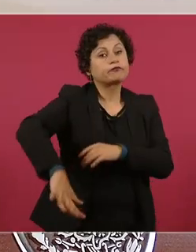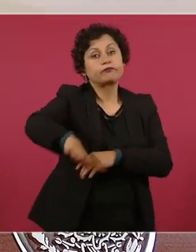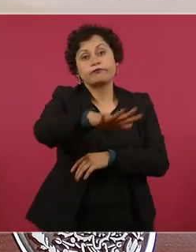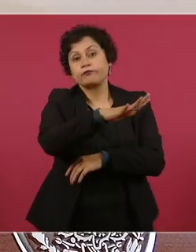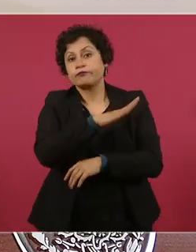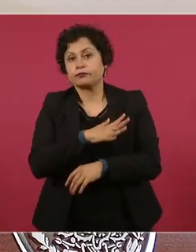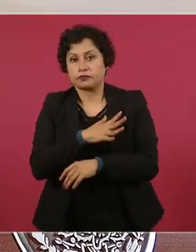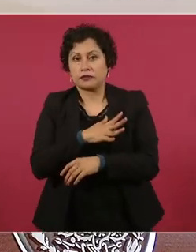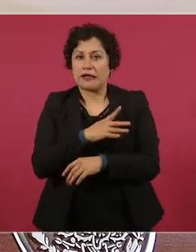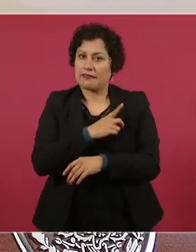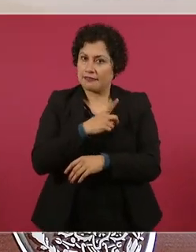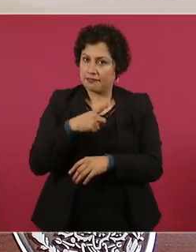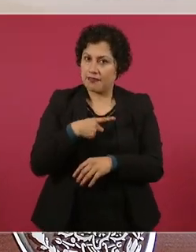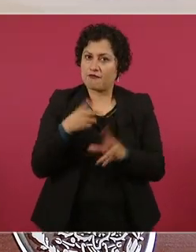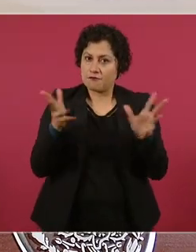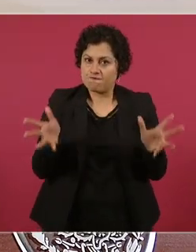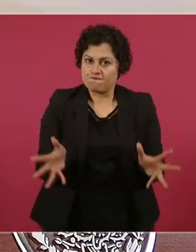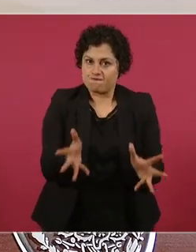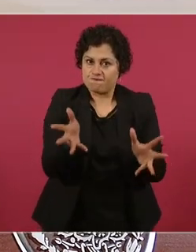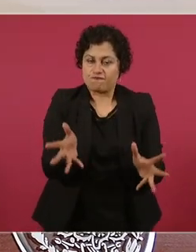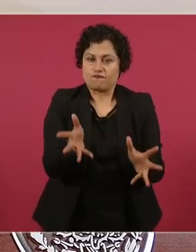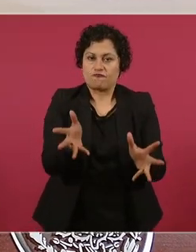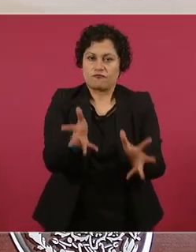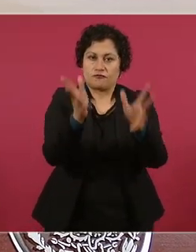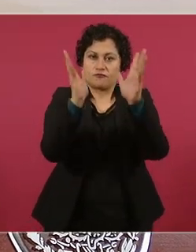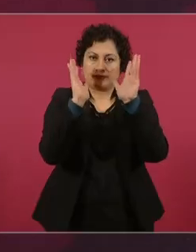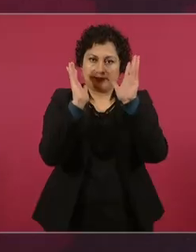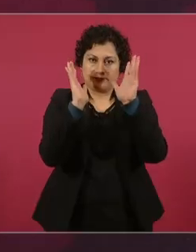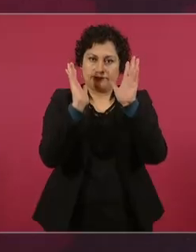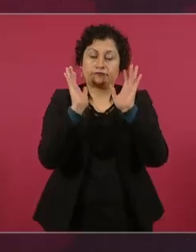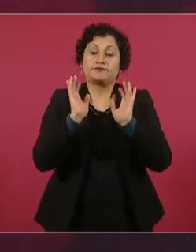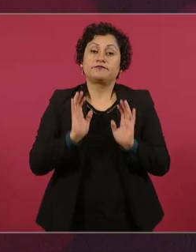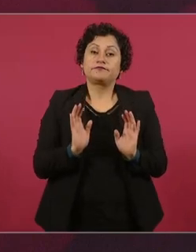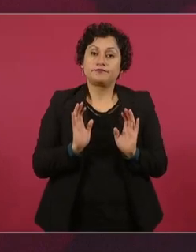Entonces, yo no le veo, bueno, en mi experiencia,